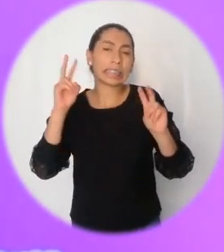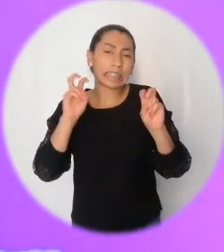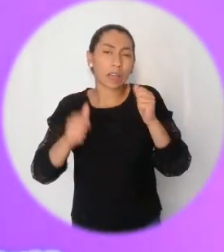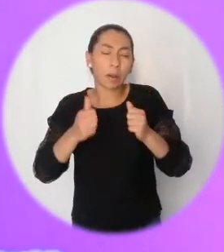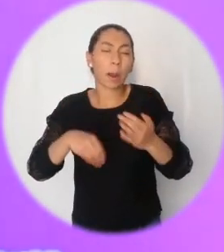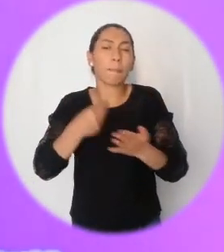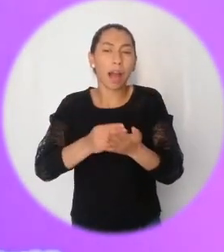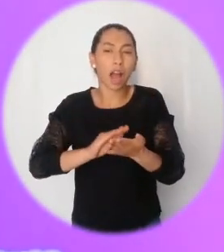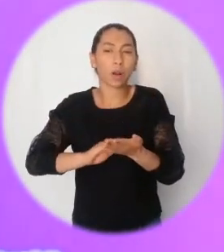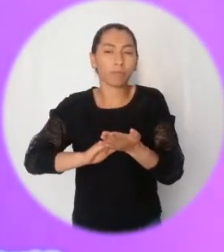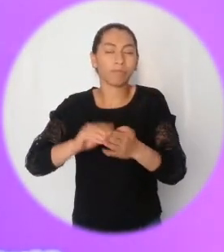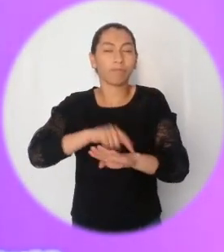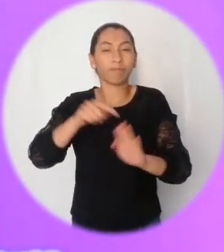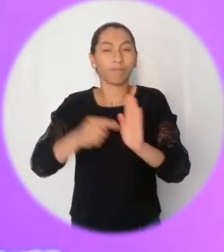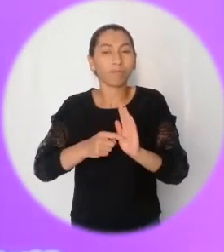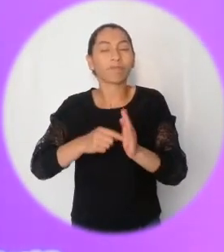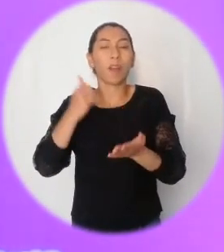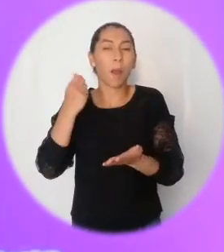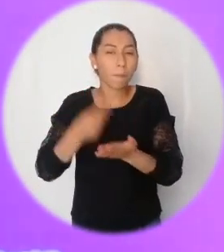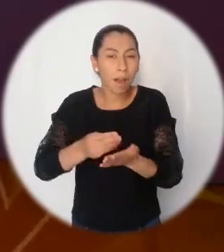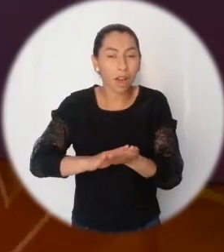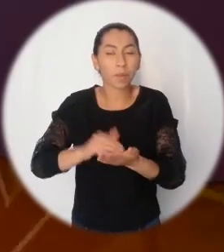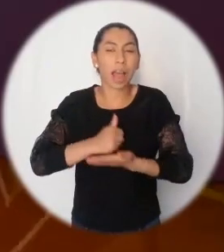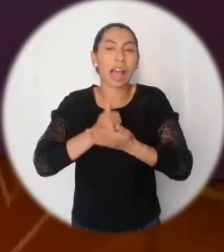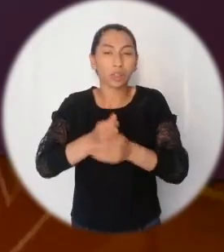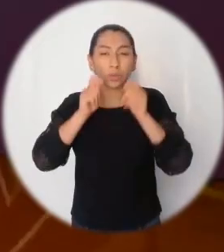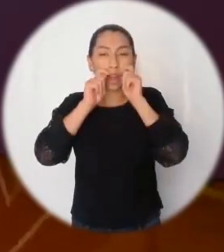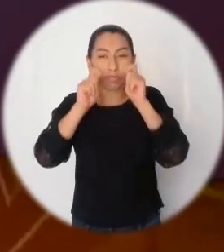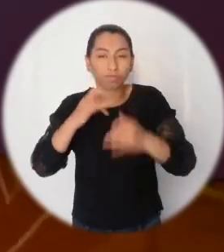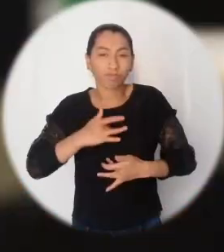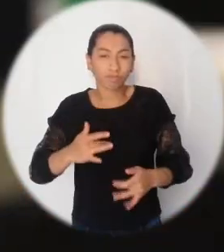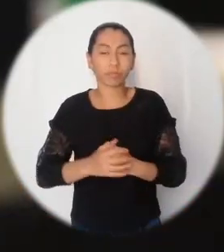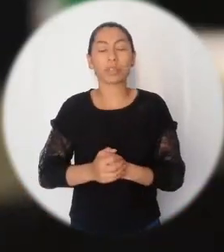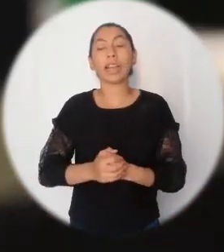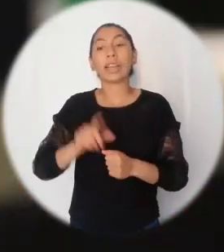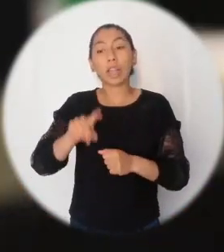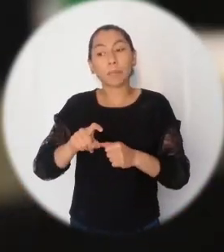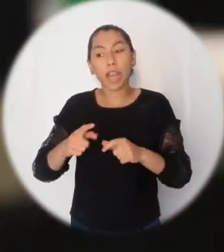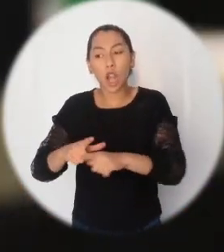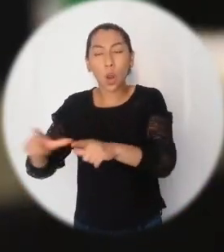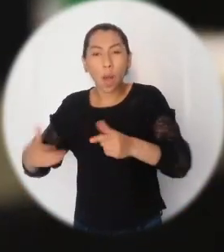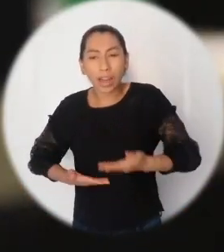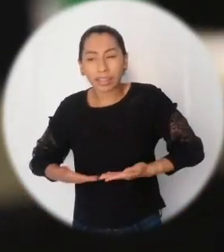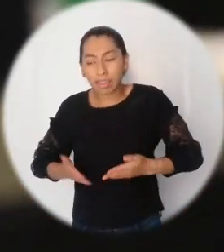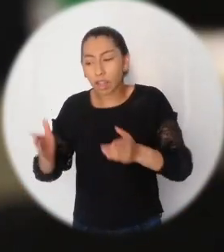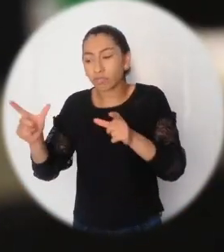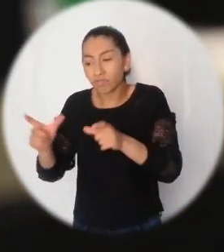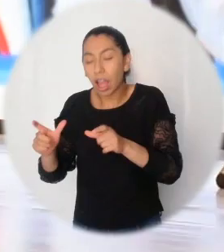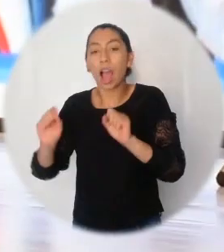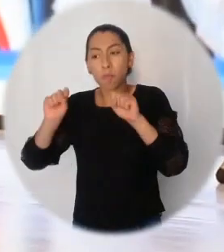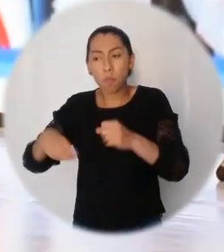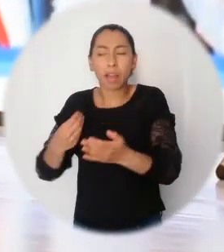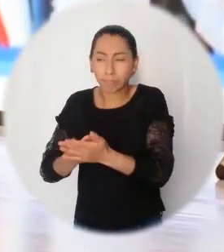los pagos de las indemnizaciones, recursos que llegaron al territorio para reactivar esos pequeños negocios, pero también, adicional a eso,